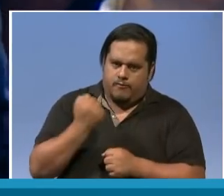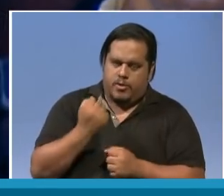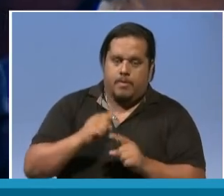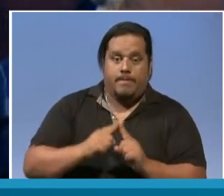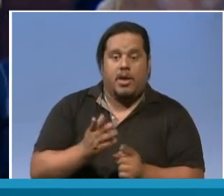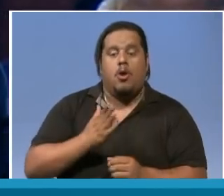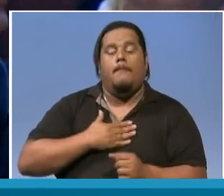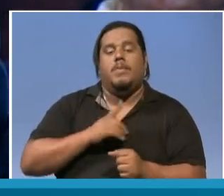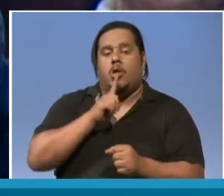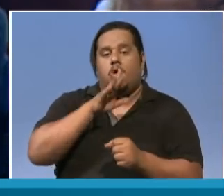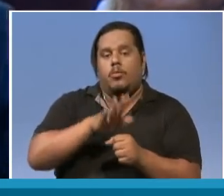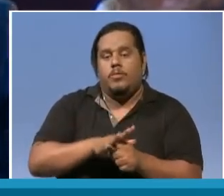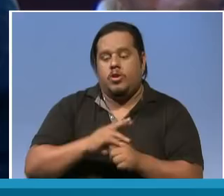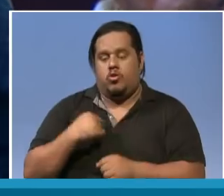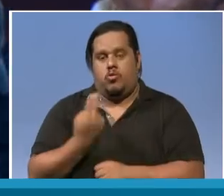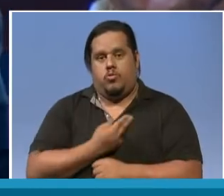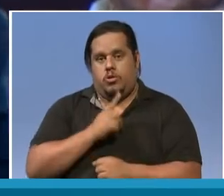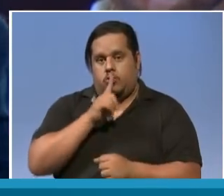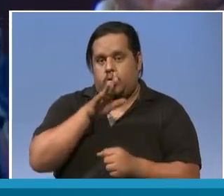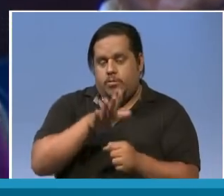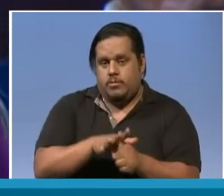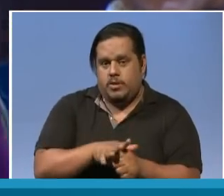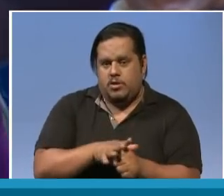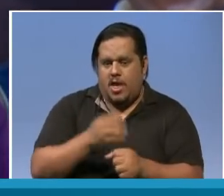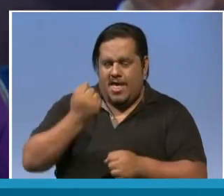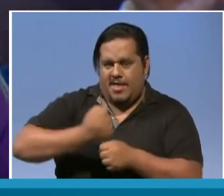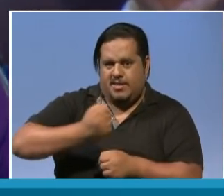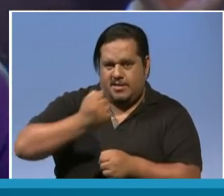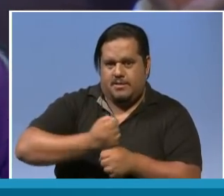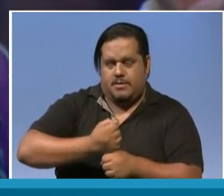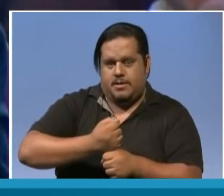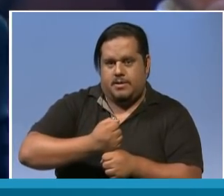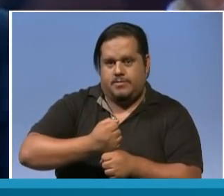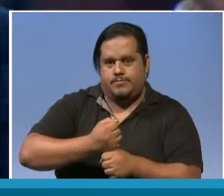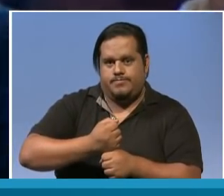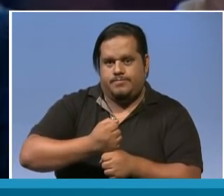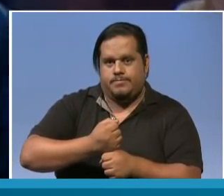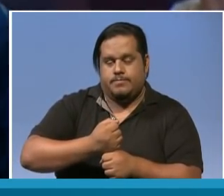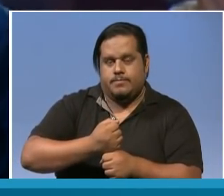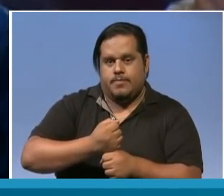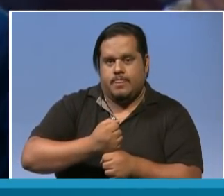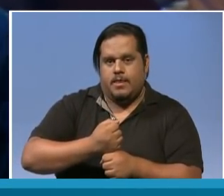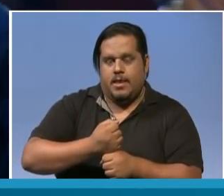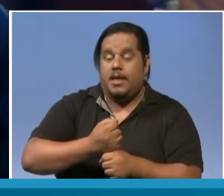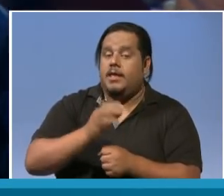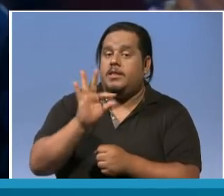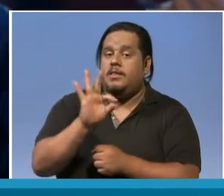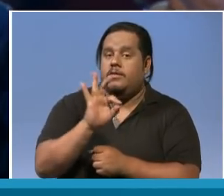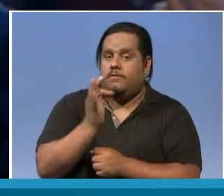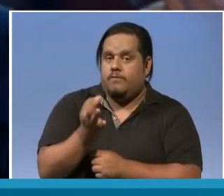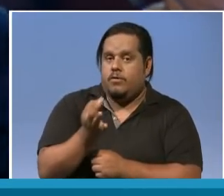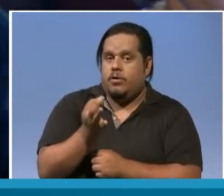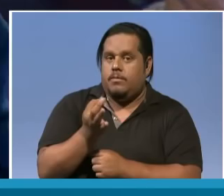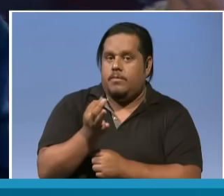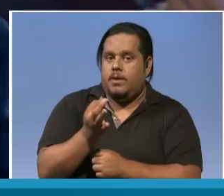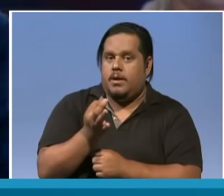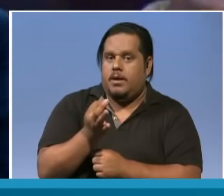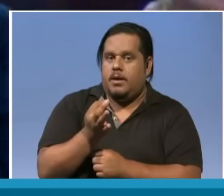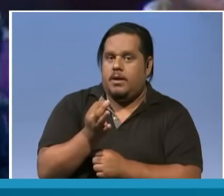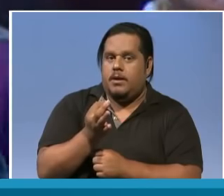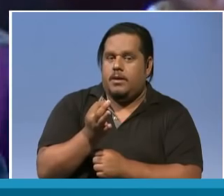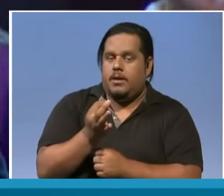y nuestro compromiso es trabajar de manera